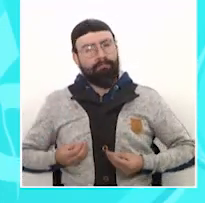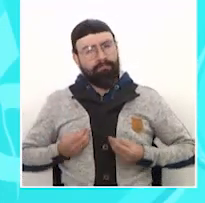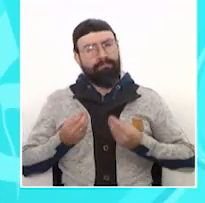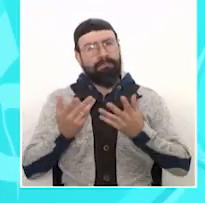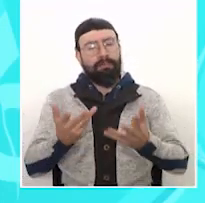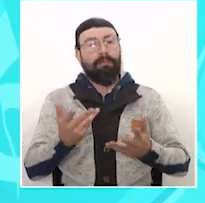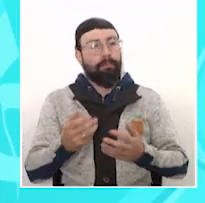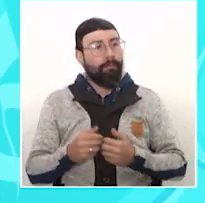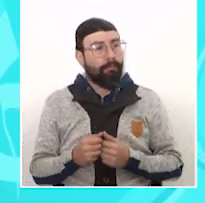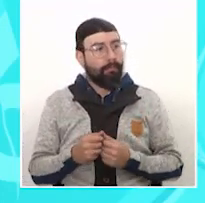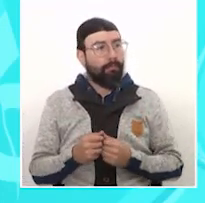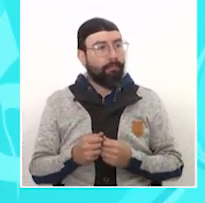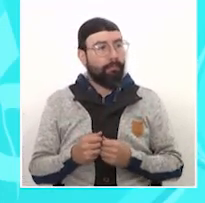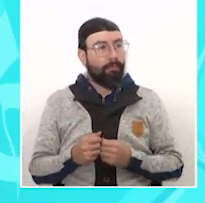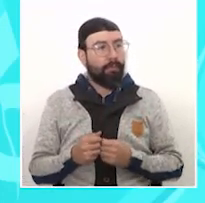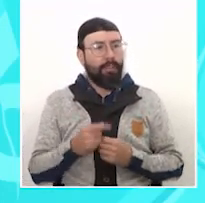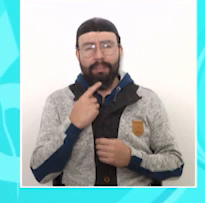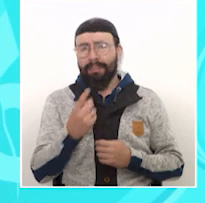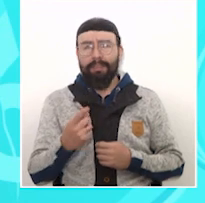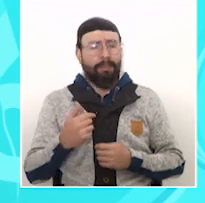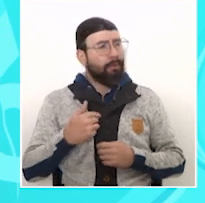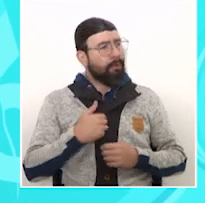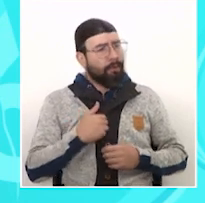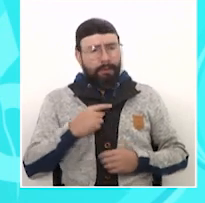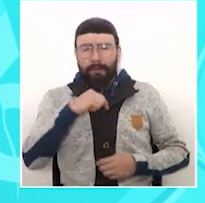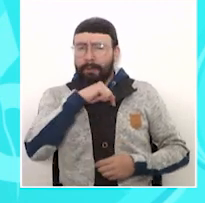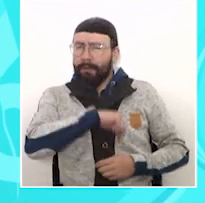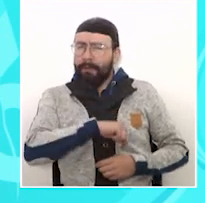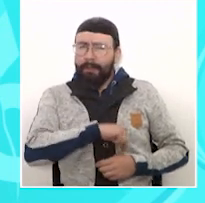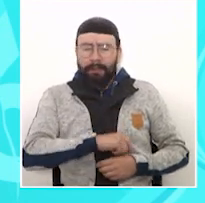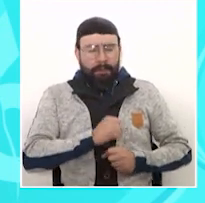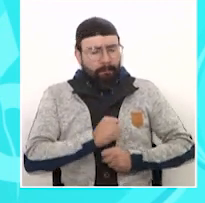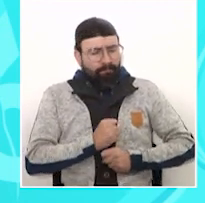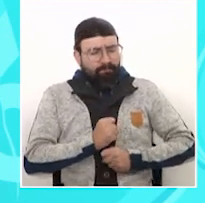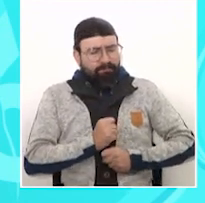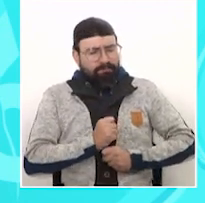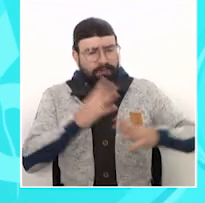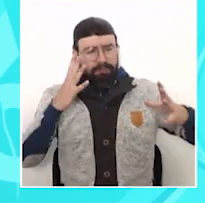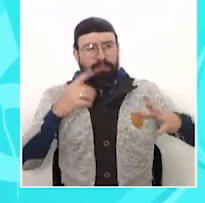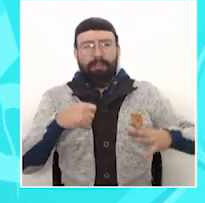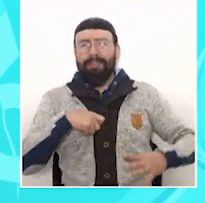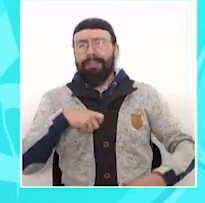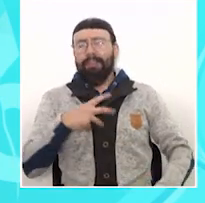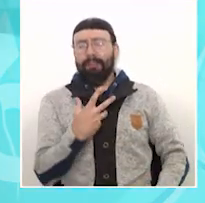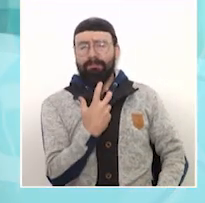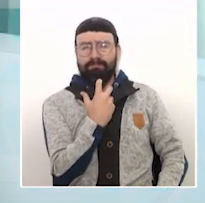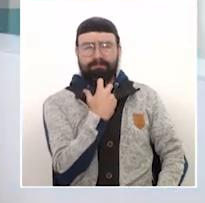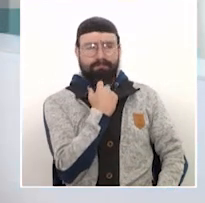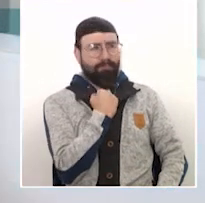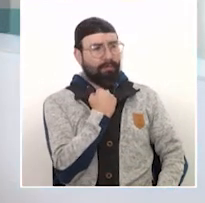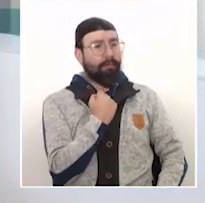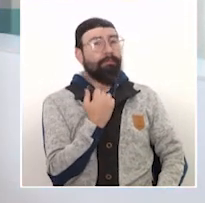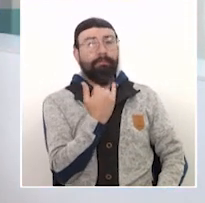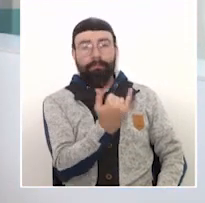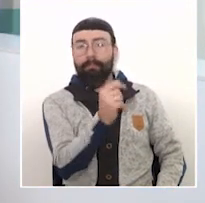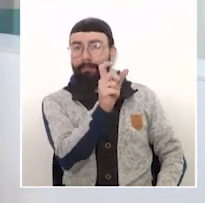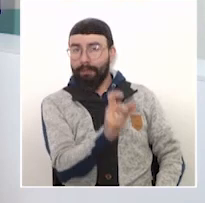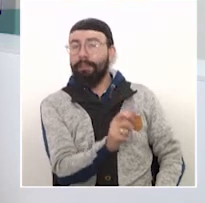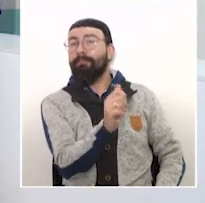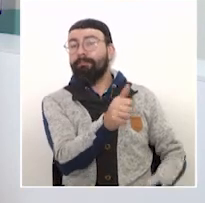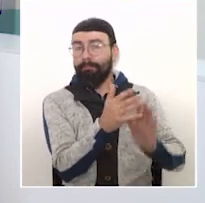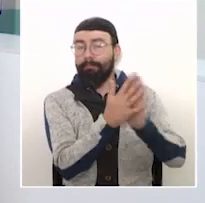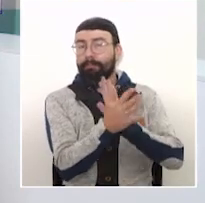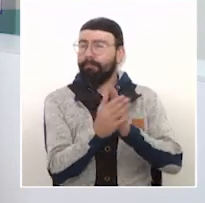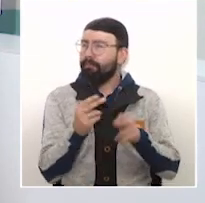Uy, pues mi alma se va a reventar de todo lo que tengo reprimido, nos hace un comentario una televidente,